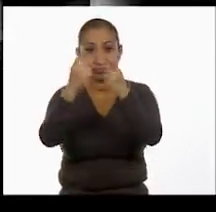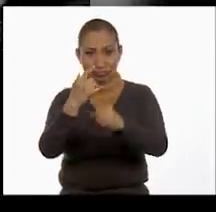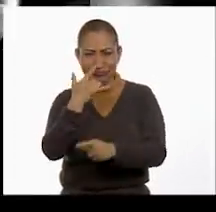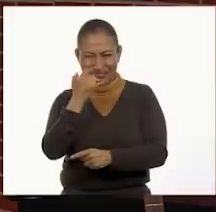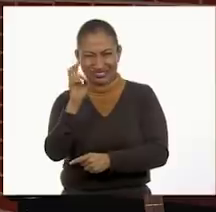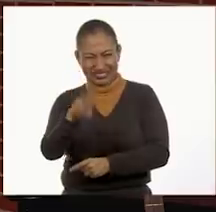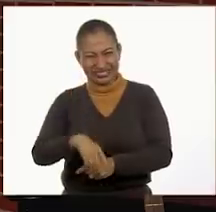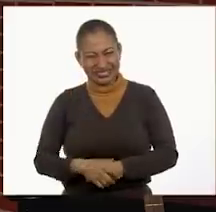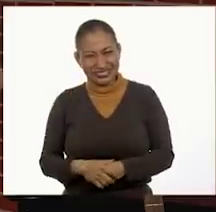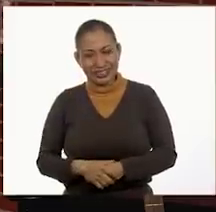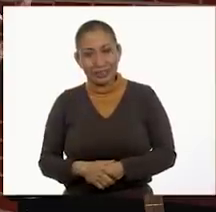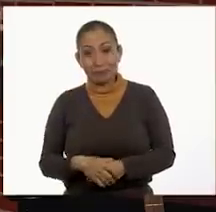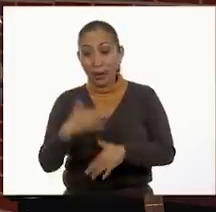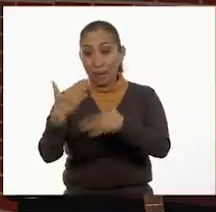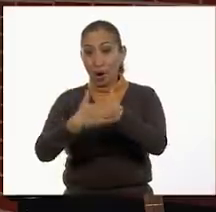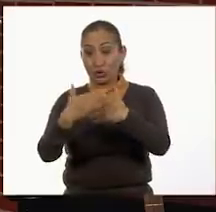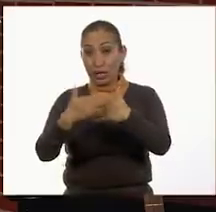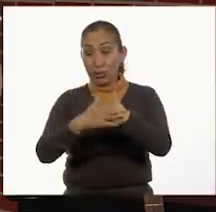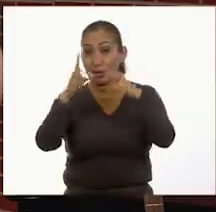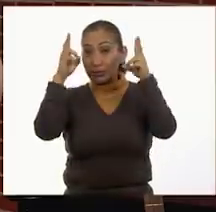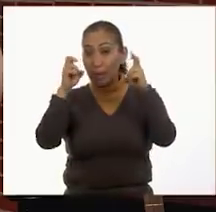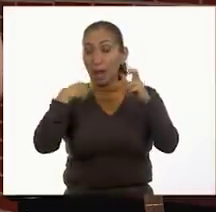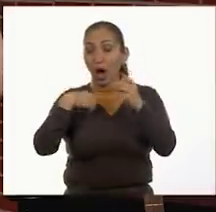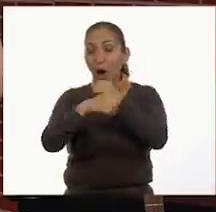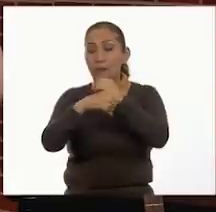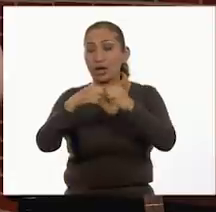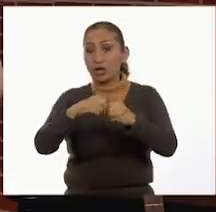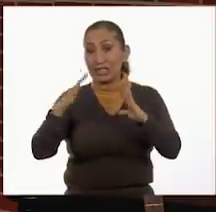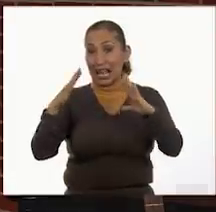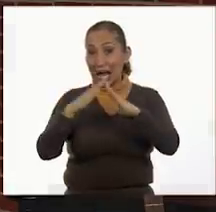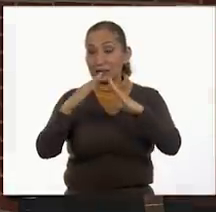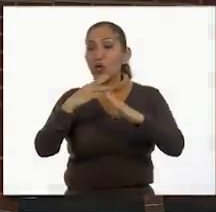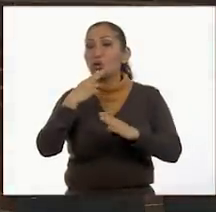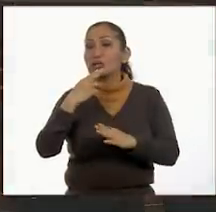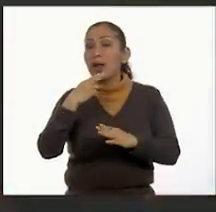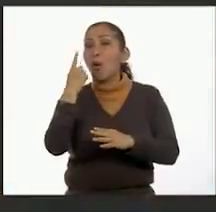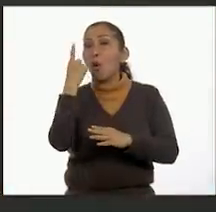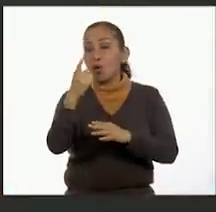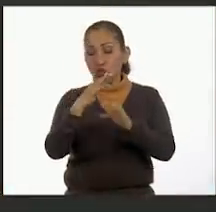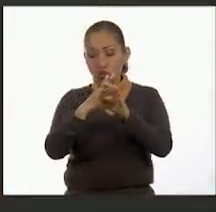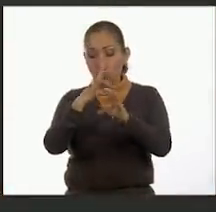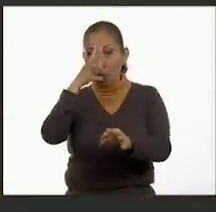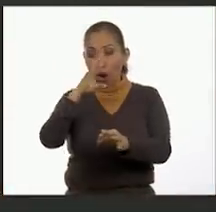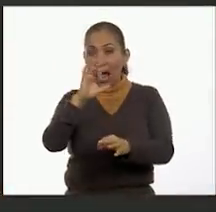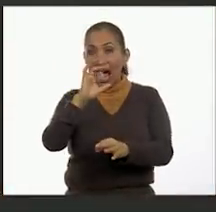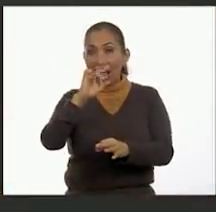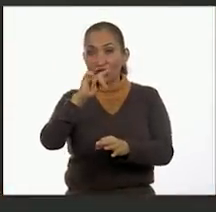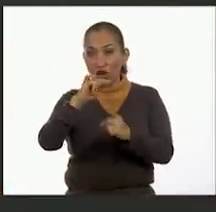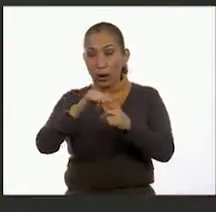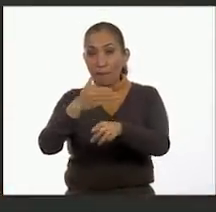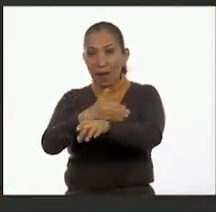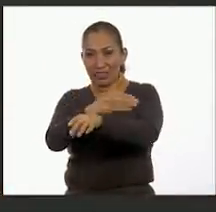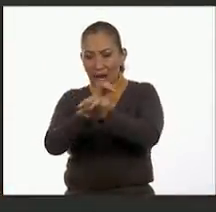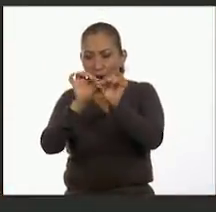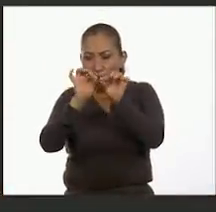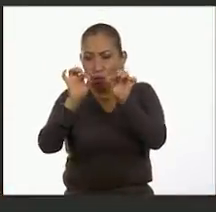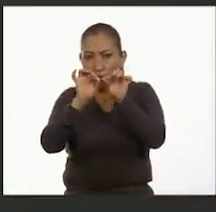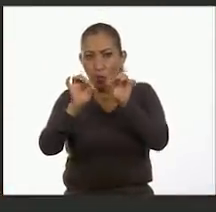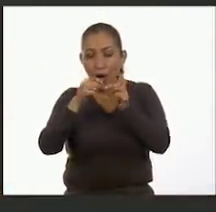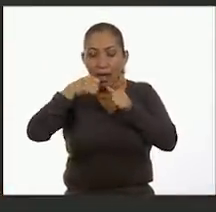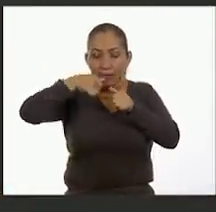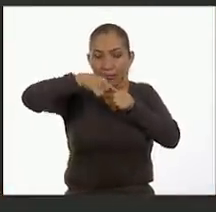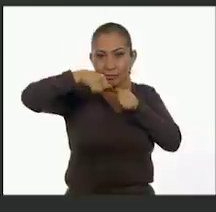¿no? En el próximo programa de Instrumentos Caseros usaremos un tubo de cartón, palillos de madera,